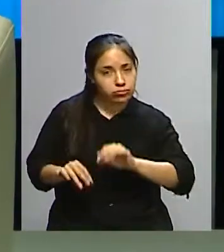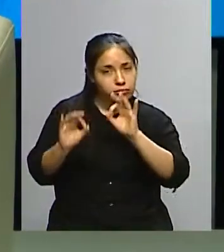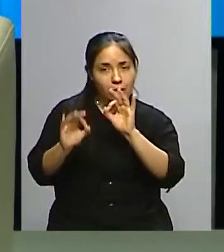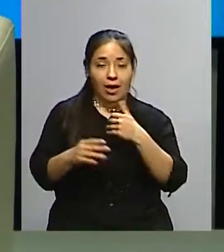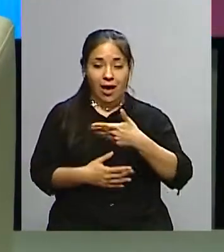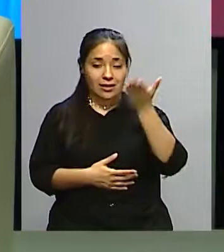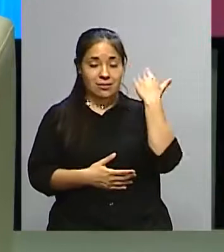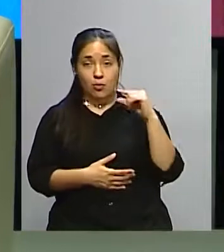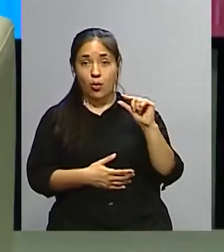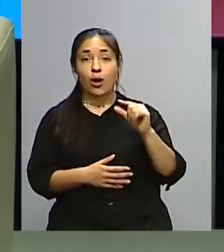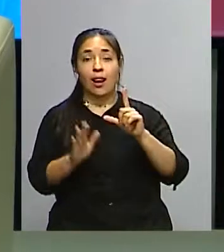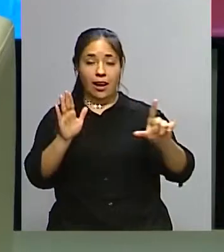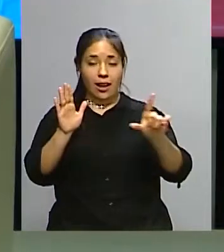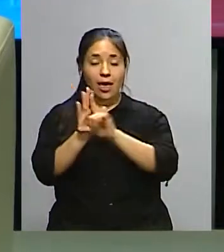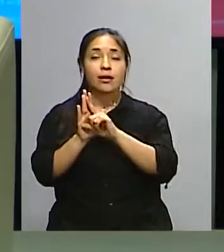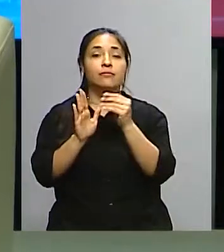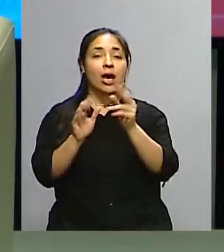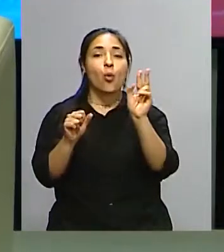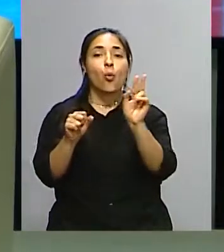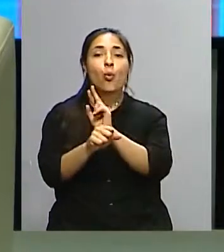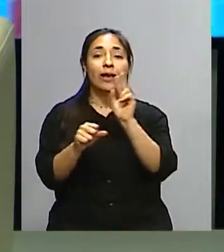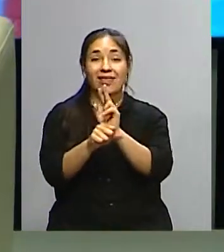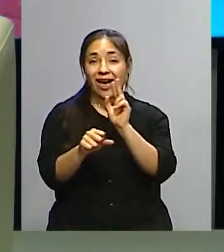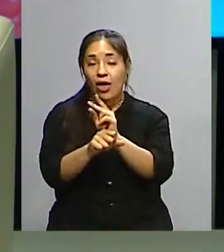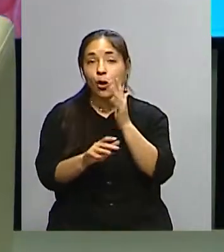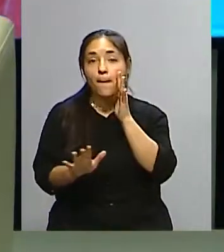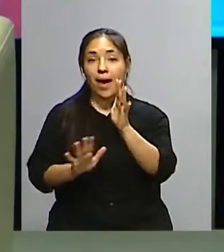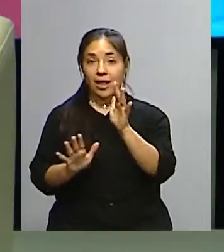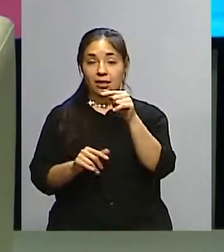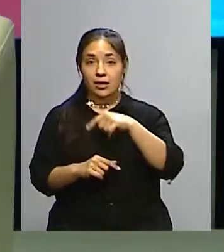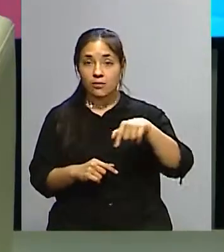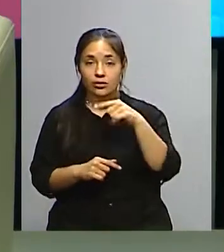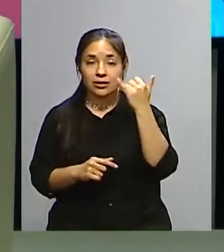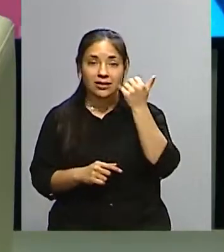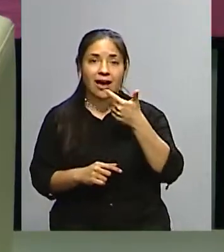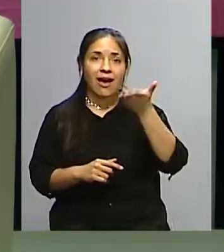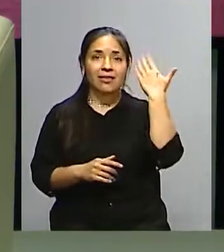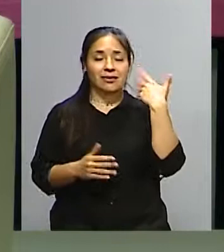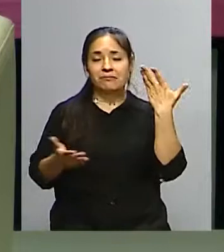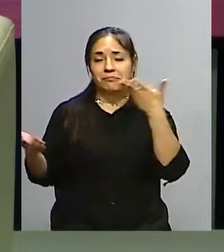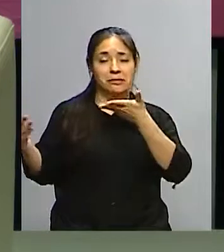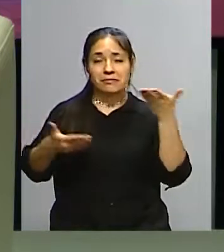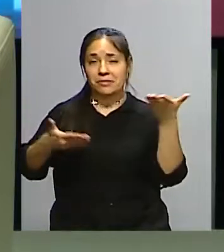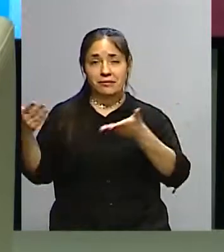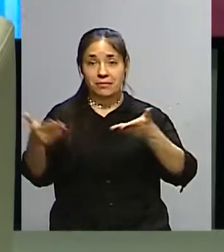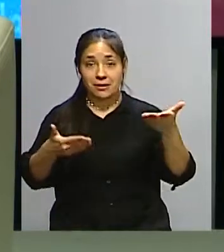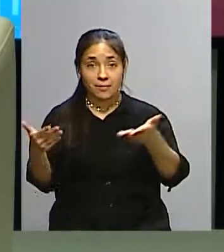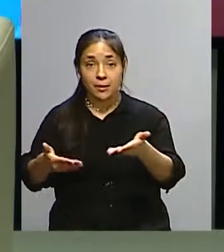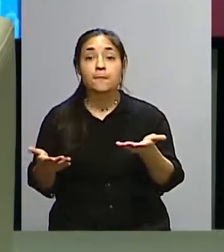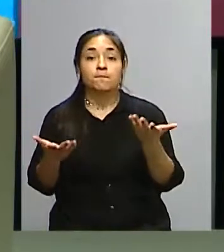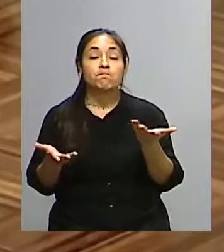ley de cuidados paliativos, que era algo que estábamos reclamando desde hace un tiempo, desde distintas esferas, que si bien no